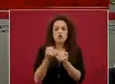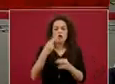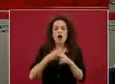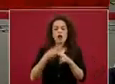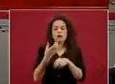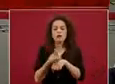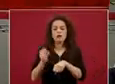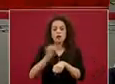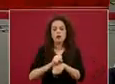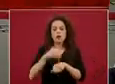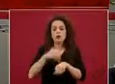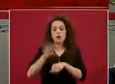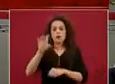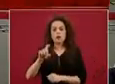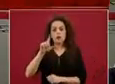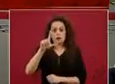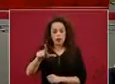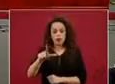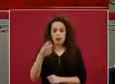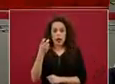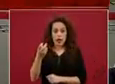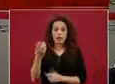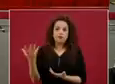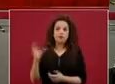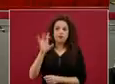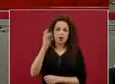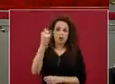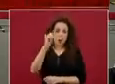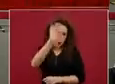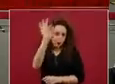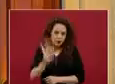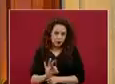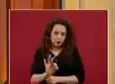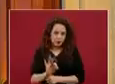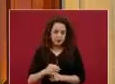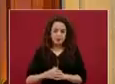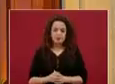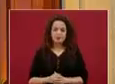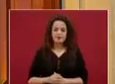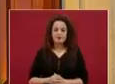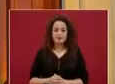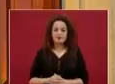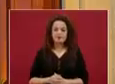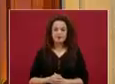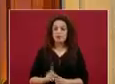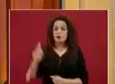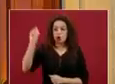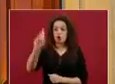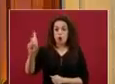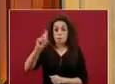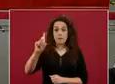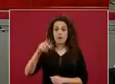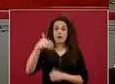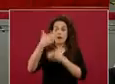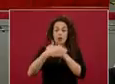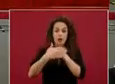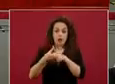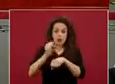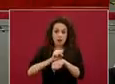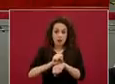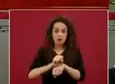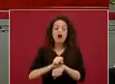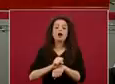esta semana 37 es de un 39%. Estamos ya pronto a abrir el domingo la siguiente semana, en su momento